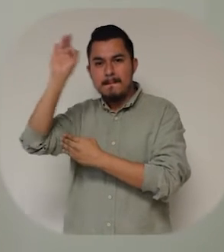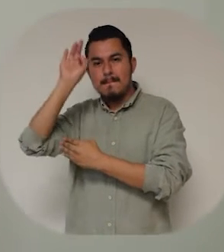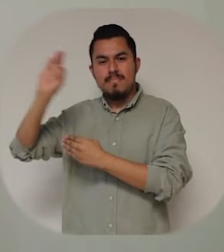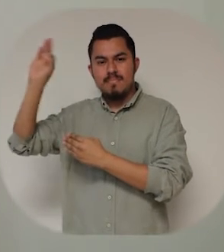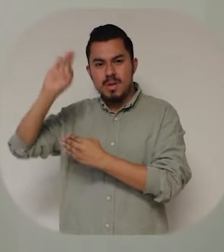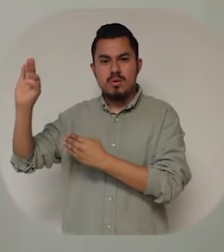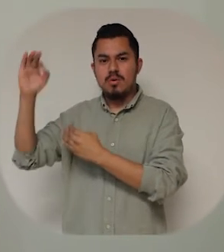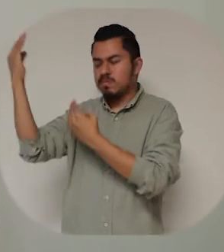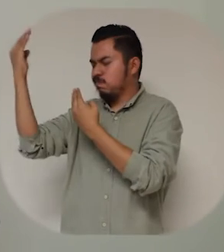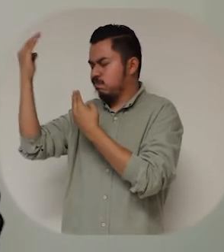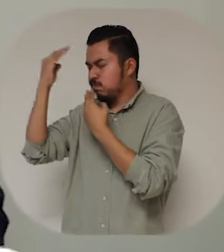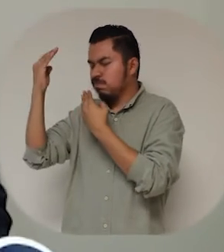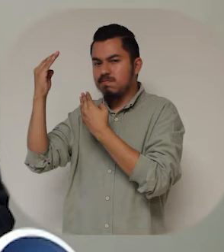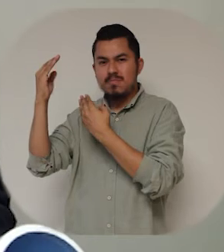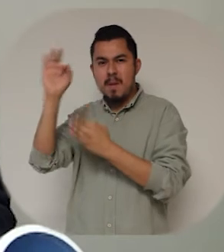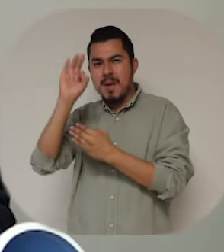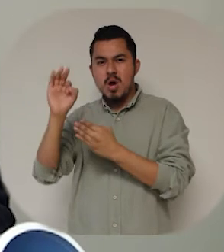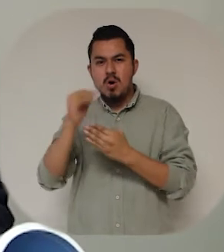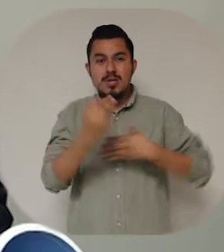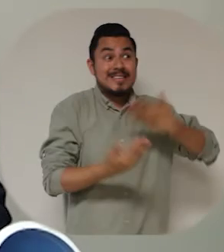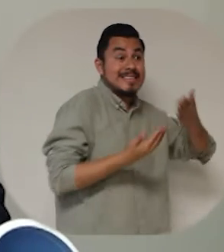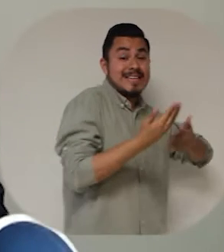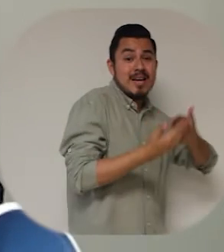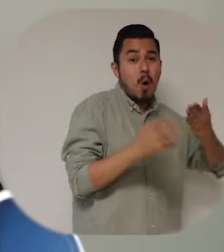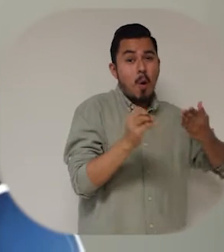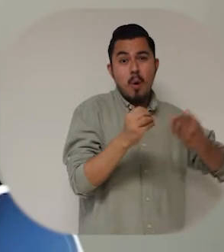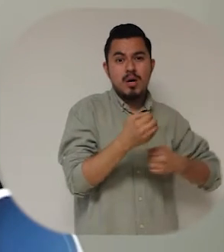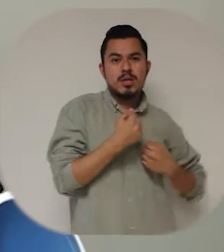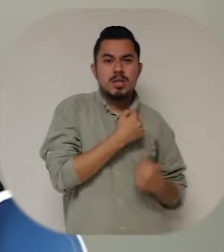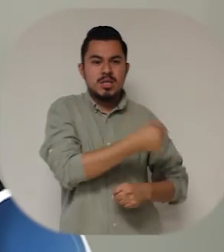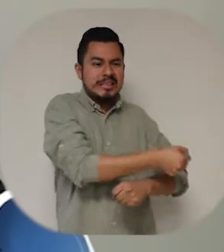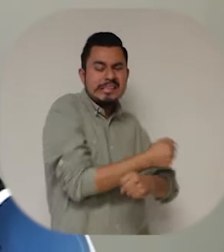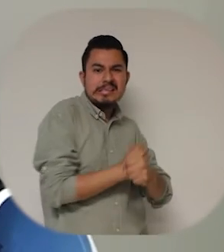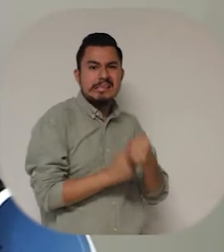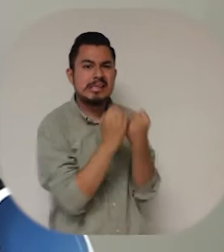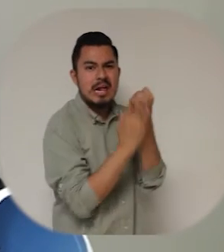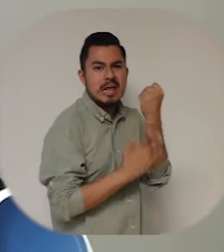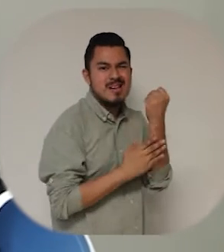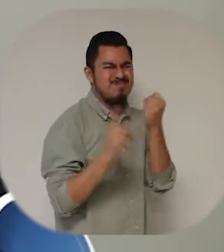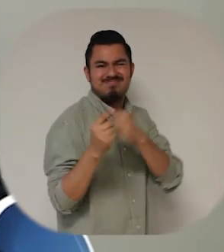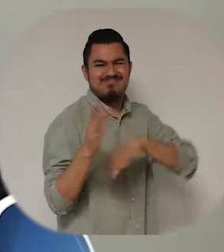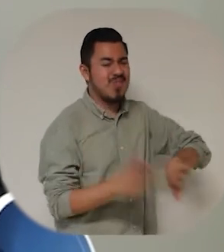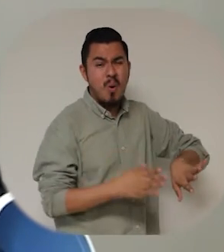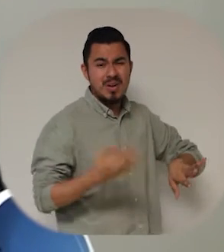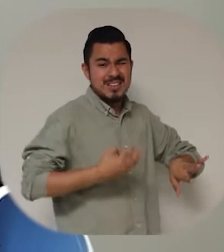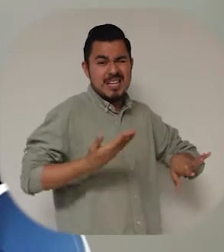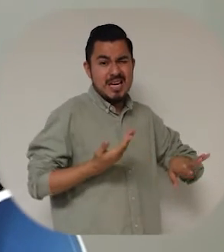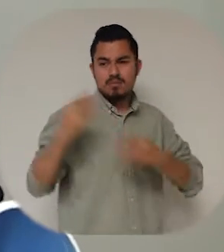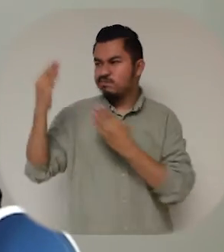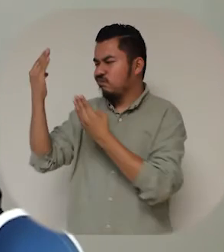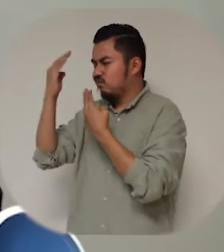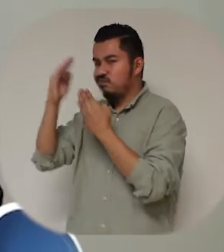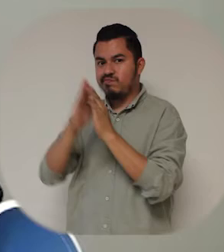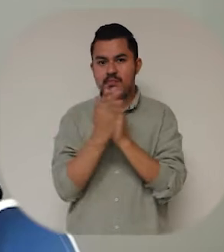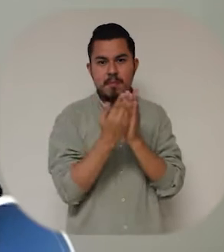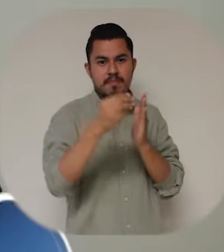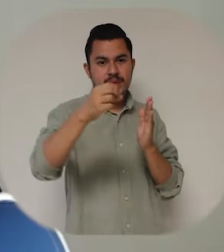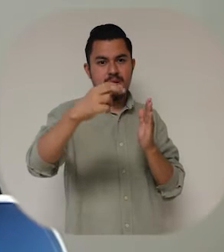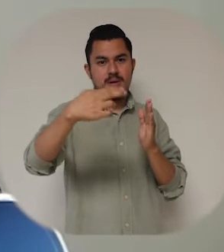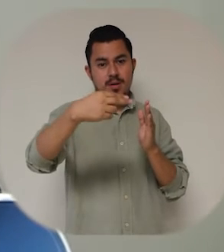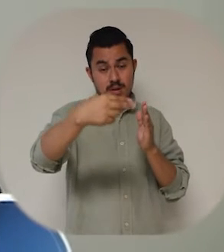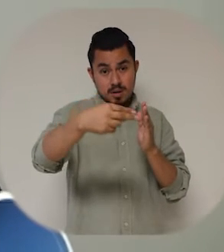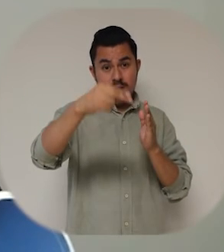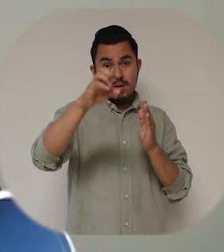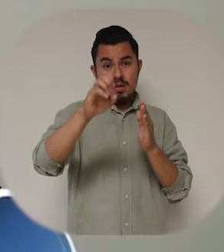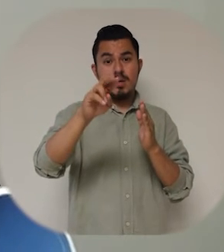verdad necesitamos es obediencia. Hebreos 11:8. Por la fe Abraham, siendo llamado, obedeció para salir al lugar que